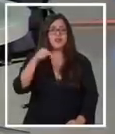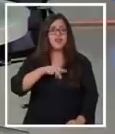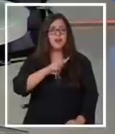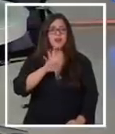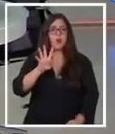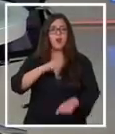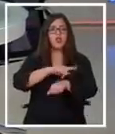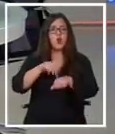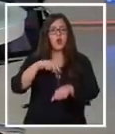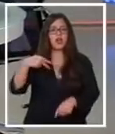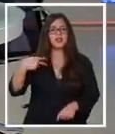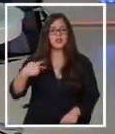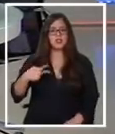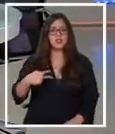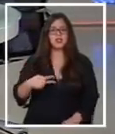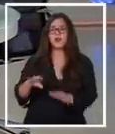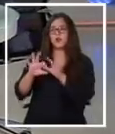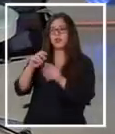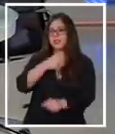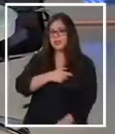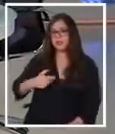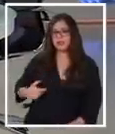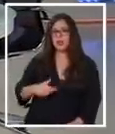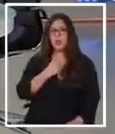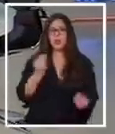24 horas pero gracias presenta